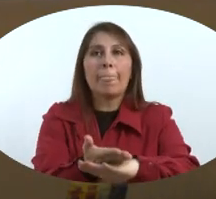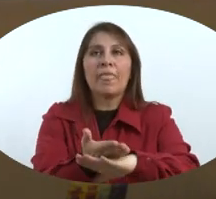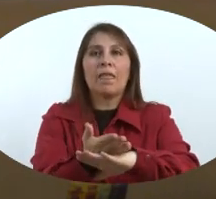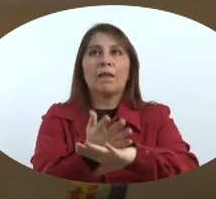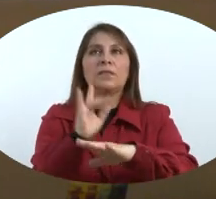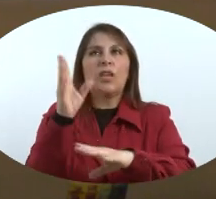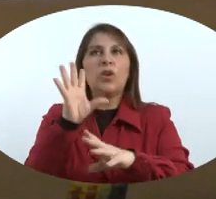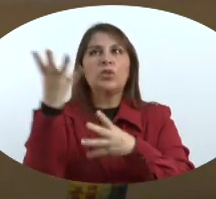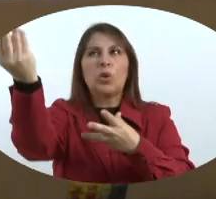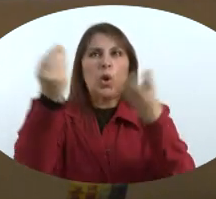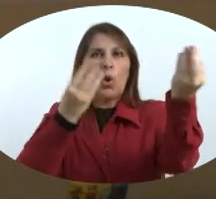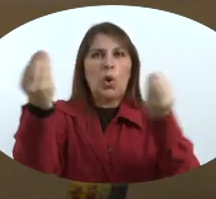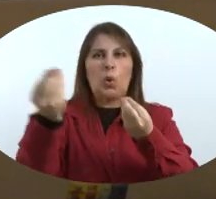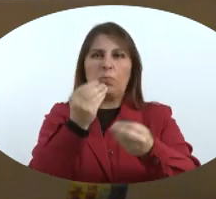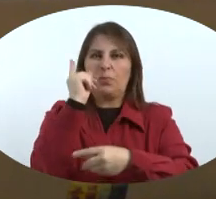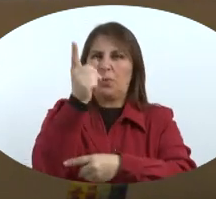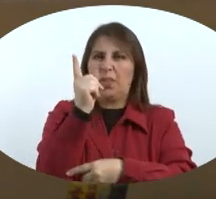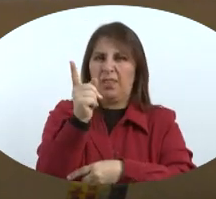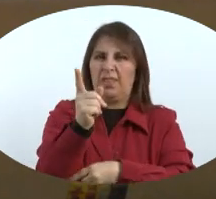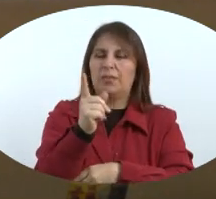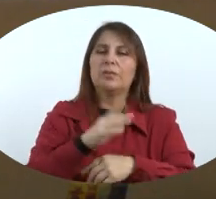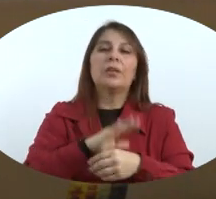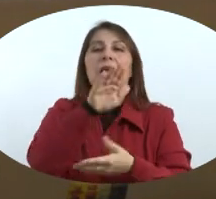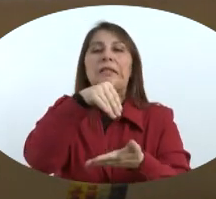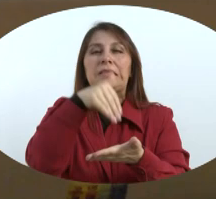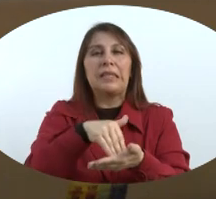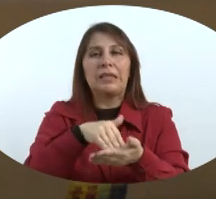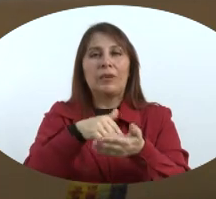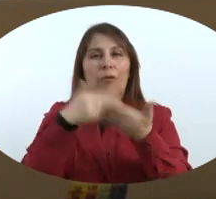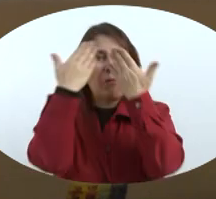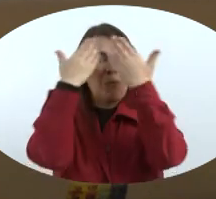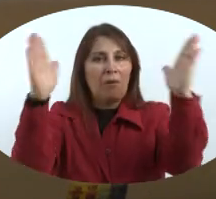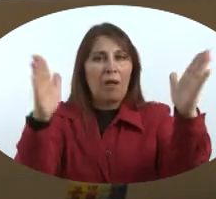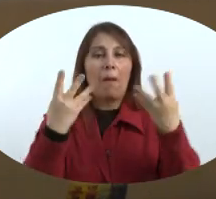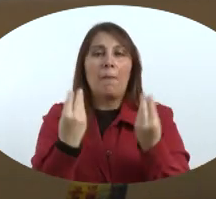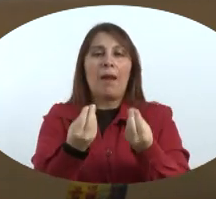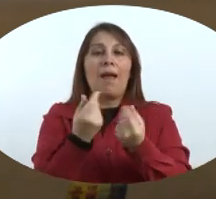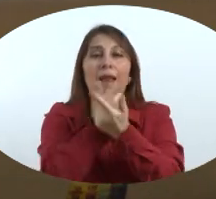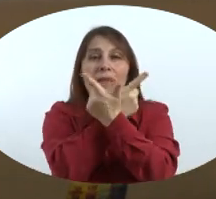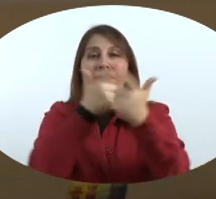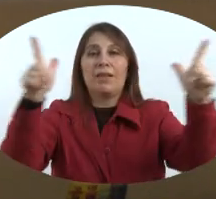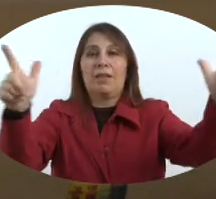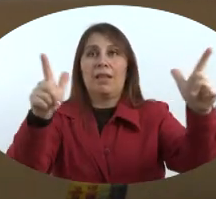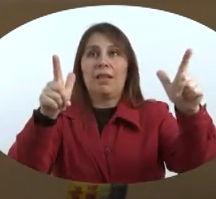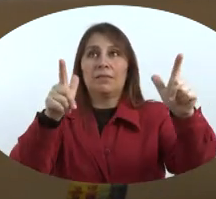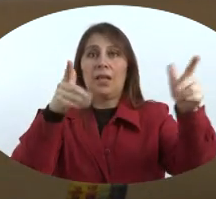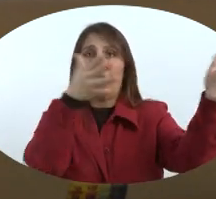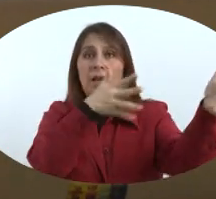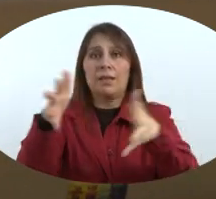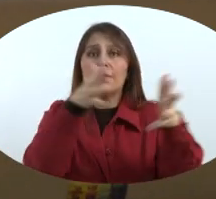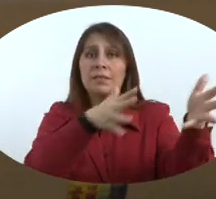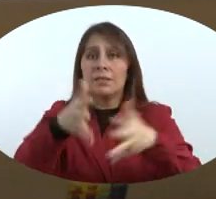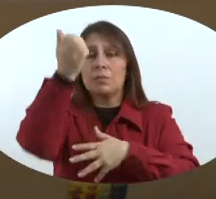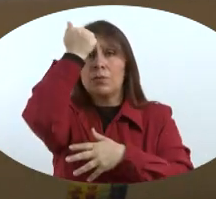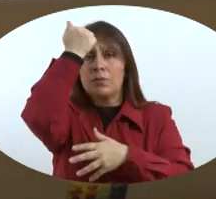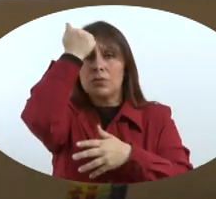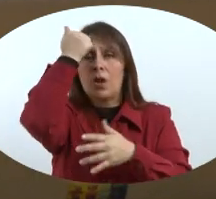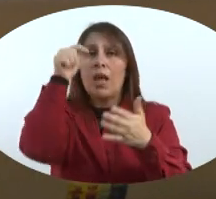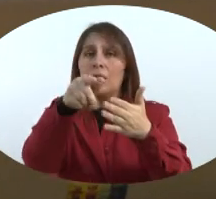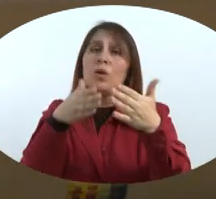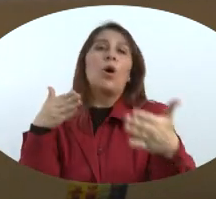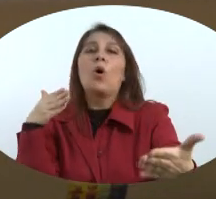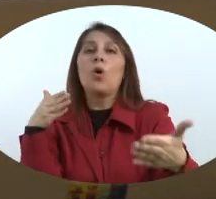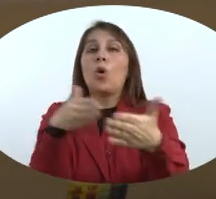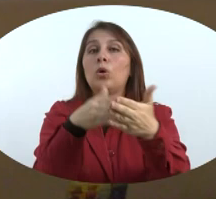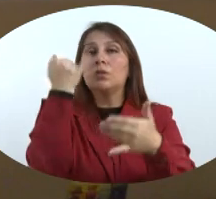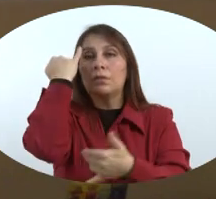el centro democrático hace un poco tiempo para poder limitar la libertad de cátedra de los profesores pues esto atenta